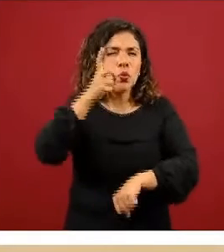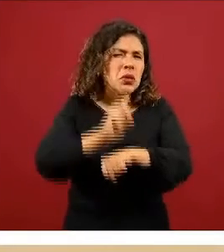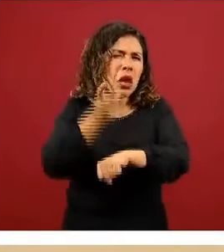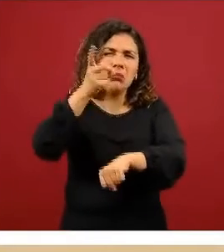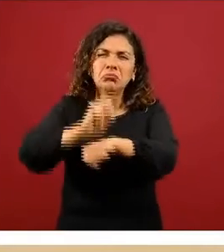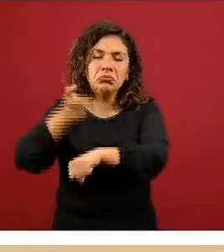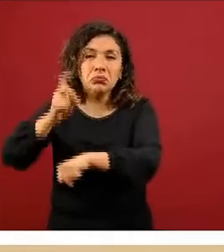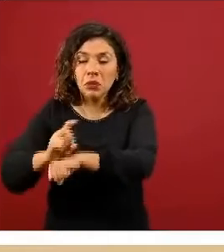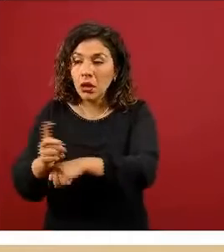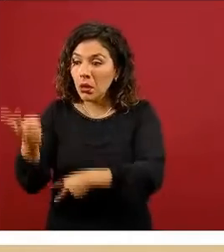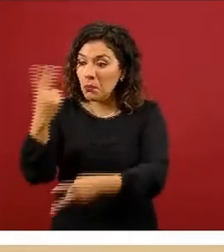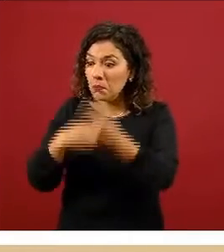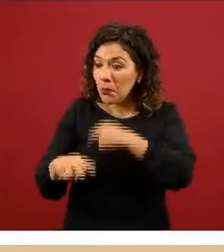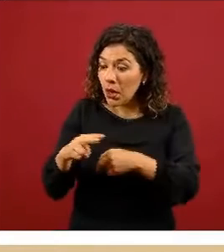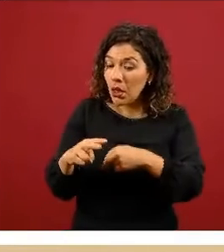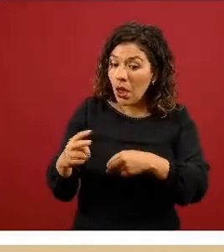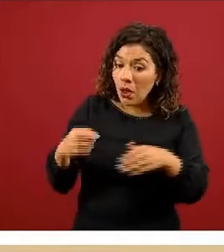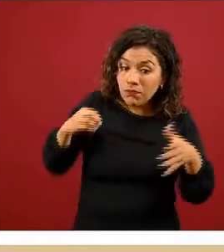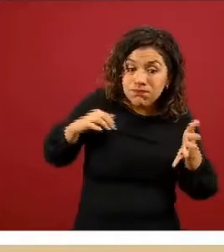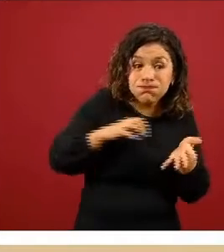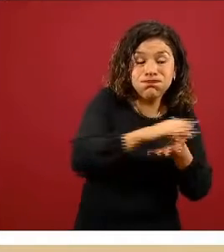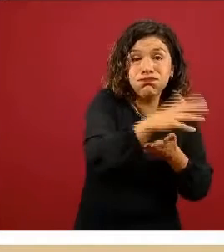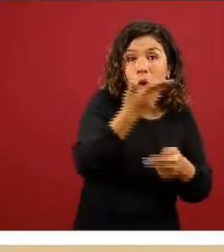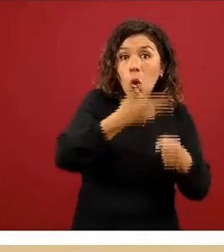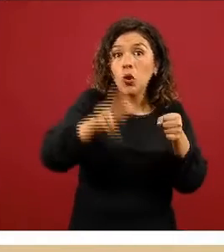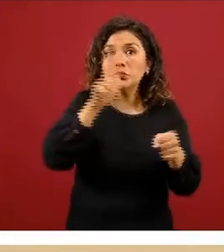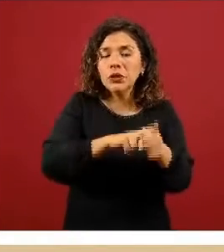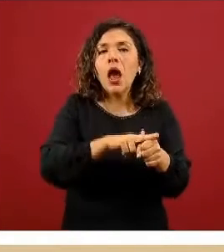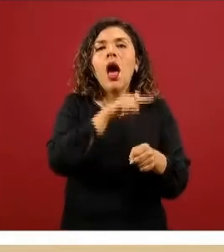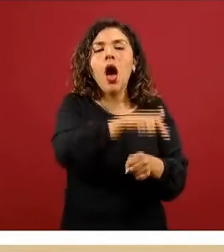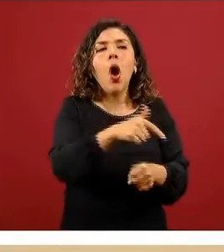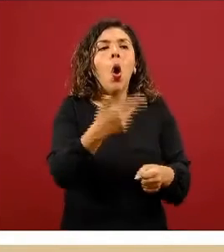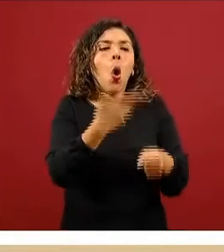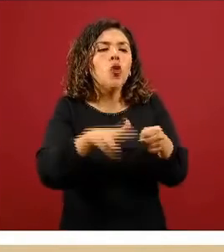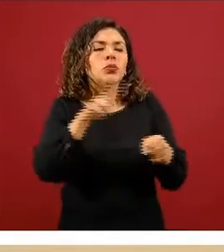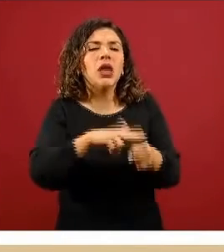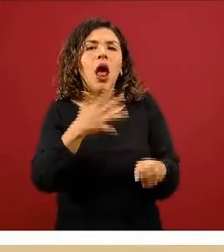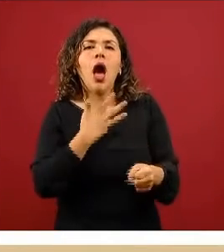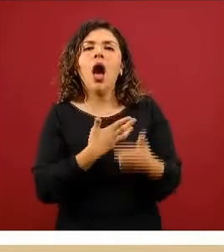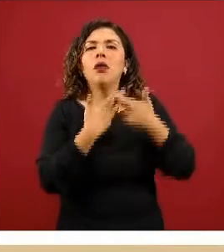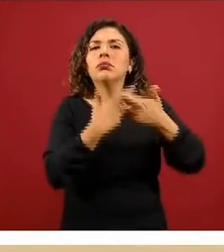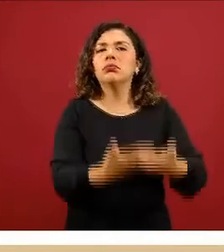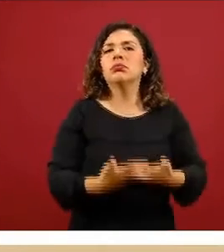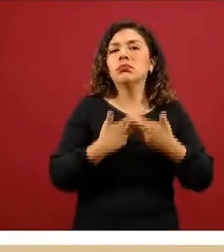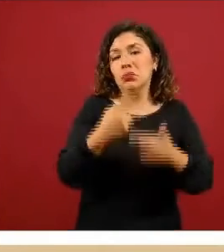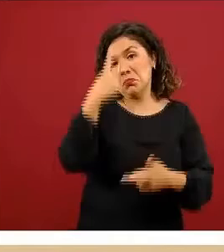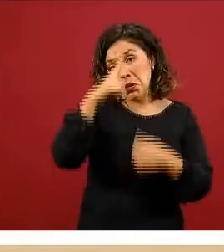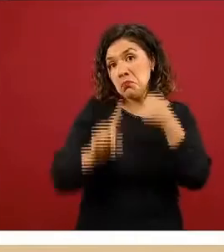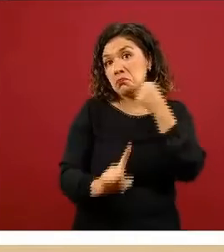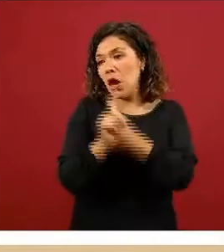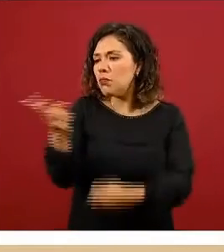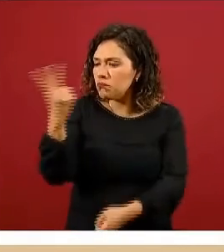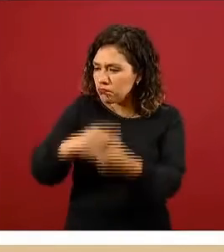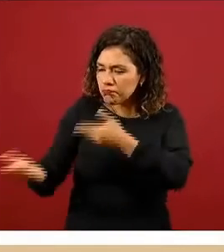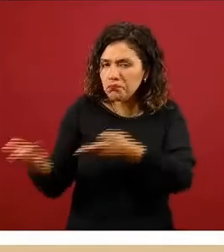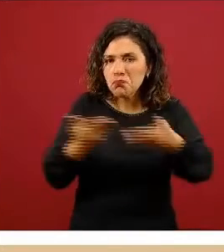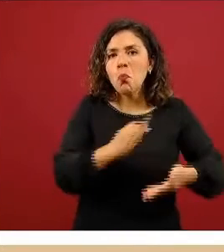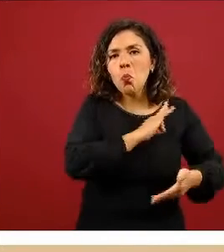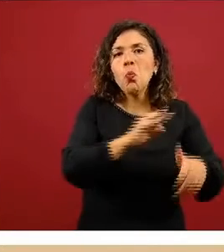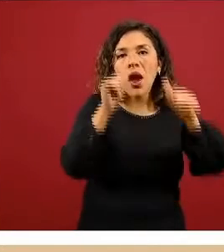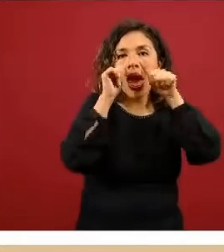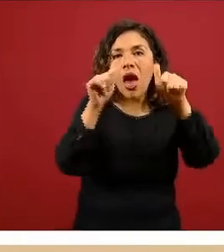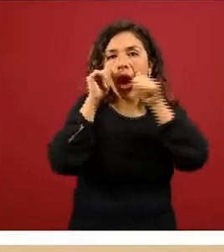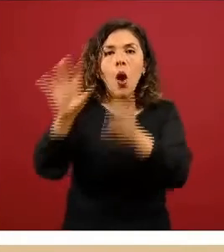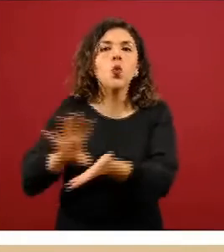día sea menor a la cantidad de camas disponibles, de espacios disponibles para atención. Y